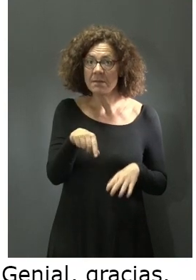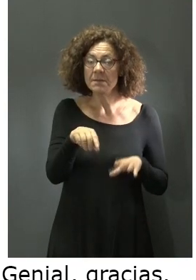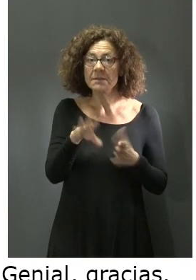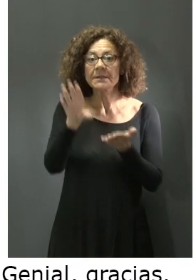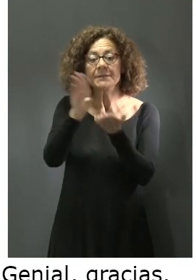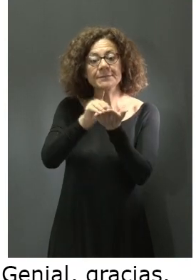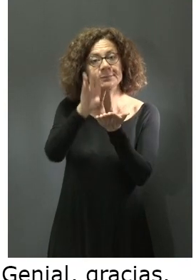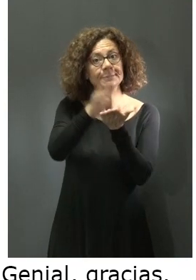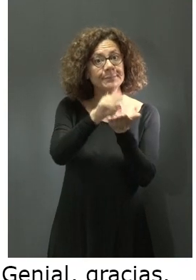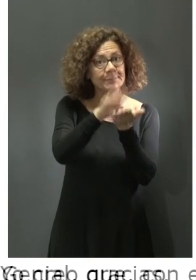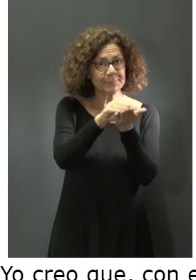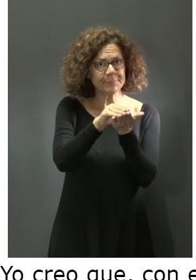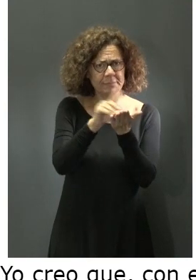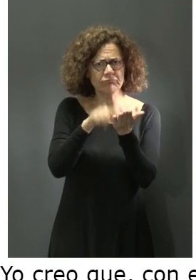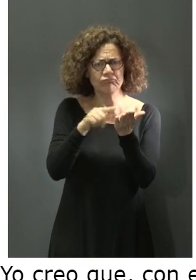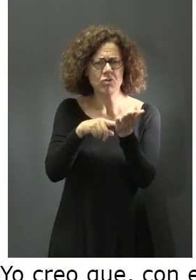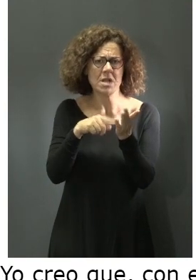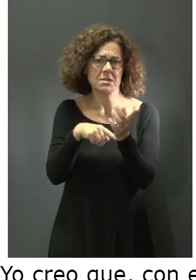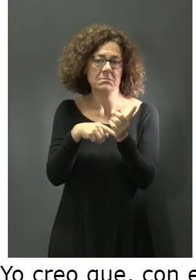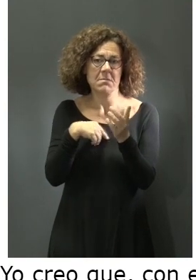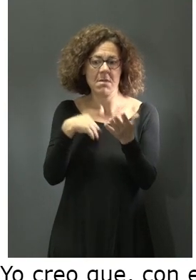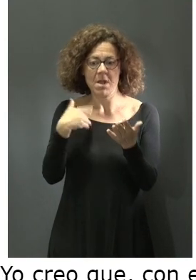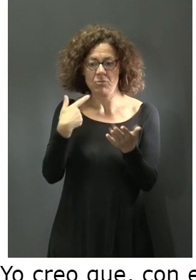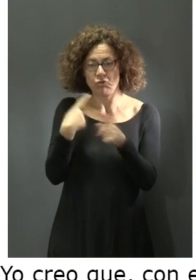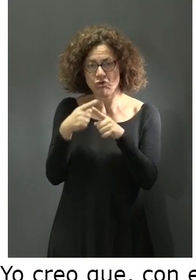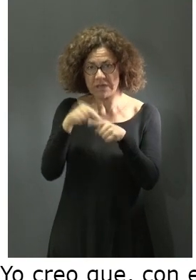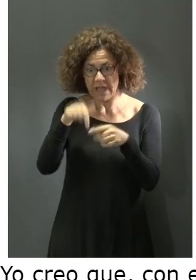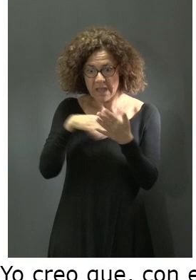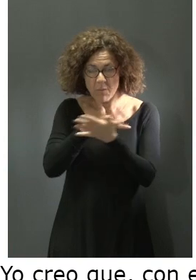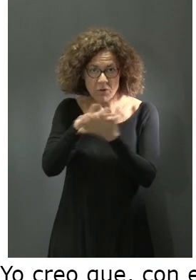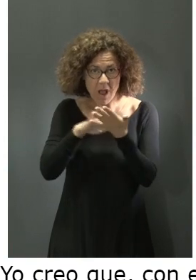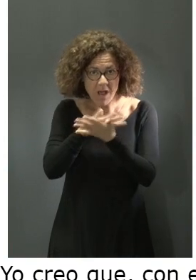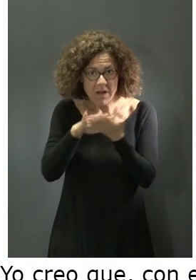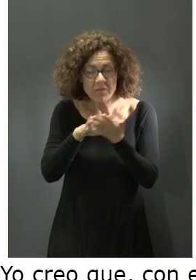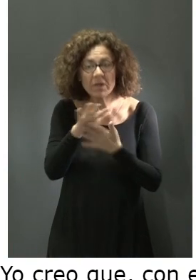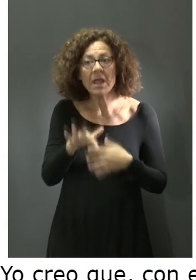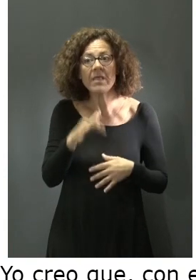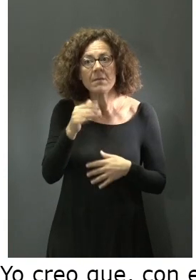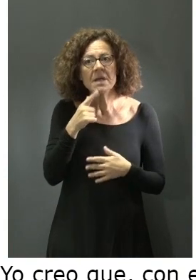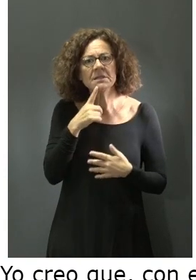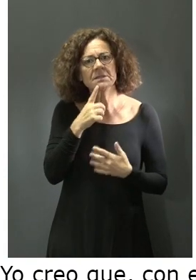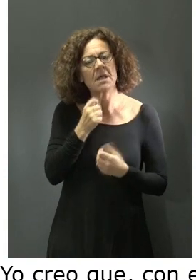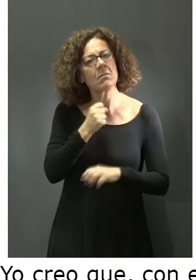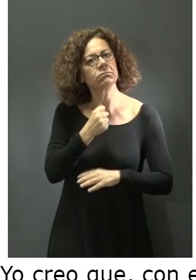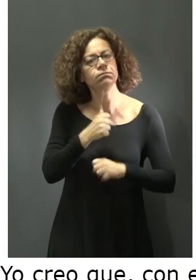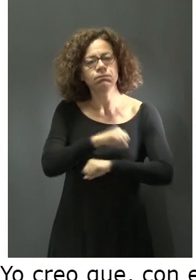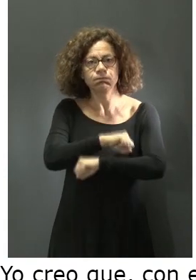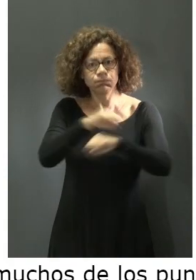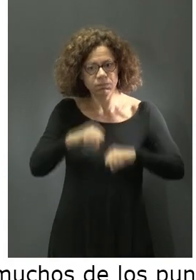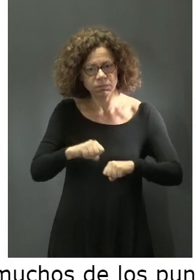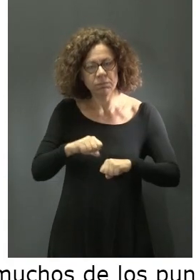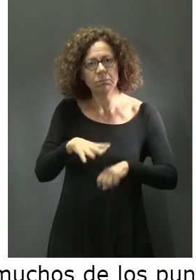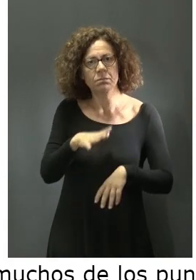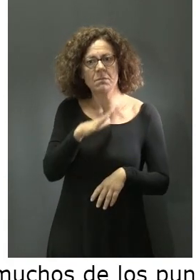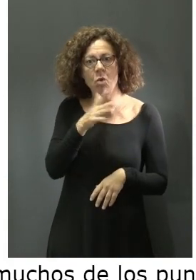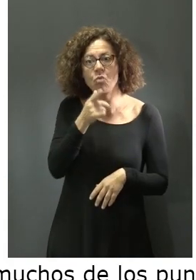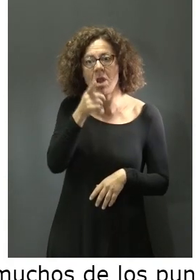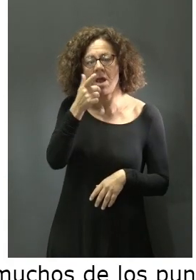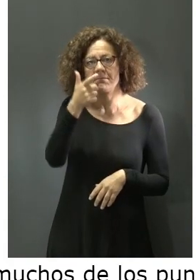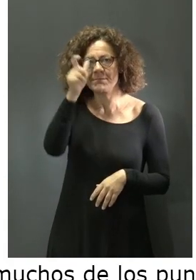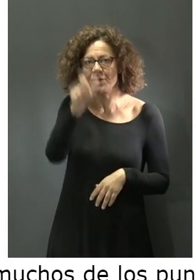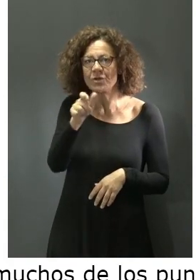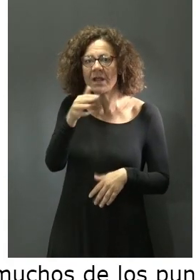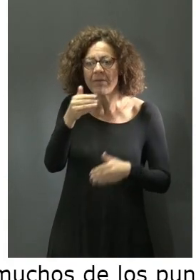de los puntos de vista que hemos estado hablando, ¿no? Y que además pues quedan reforzados por eso que decíamos, de alguien que tiene todo el